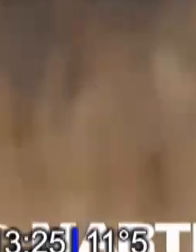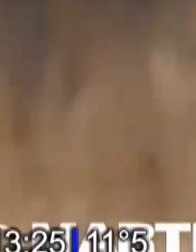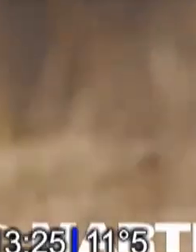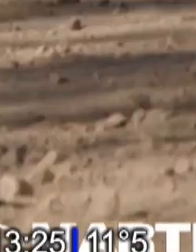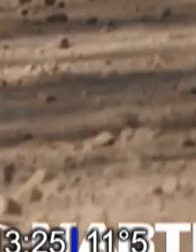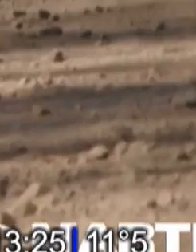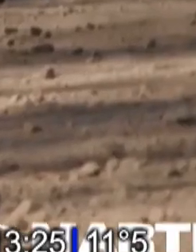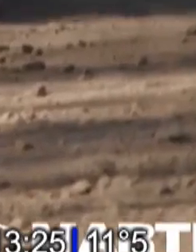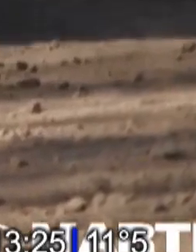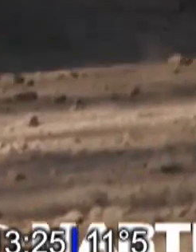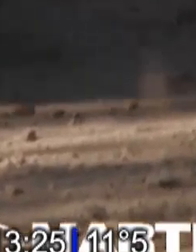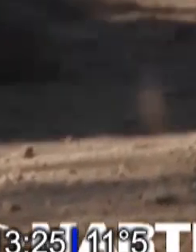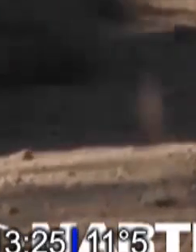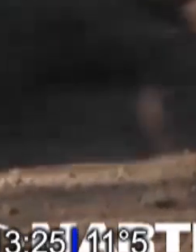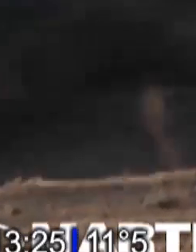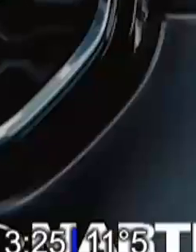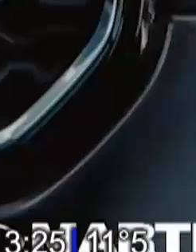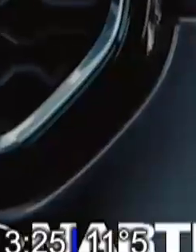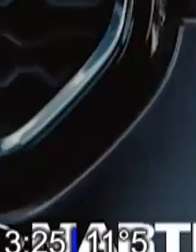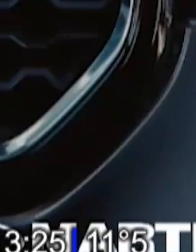Con una capacidad sorprendente.